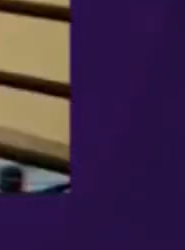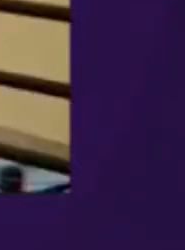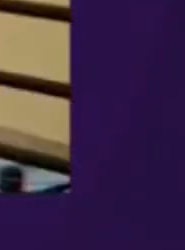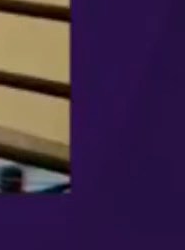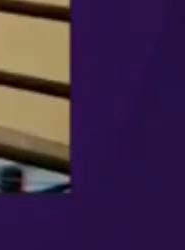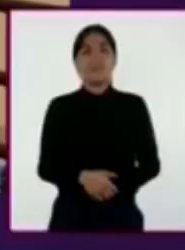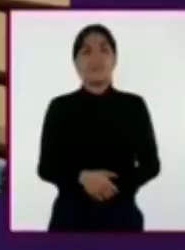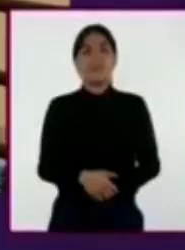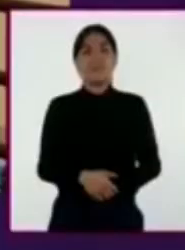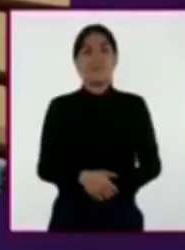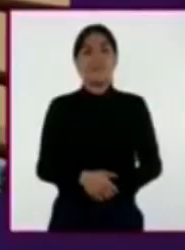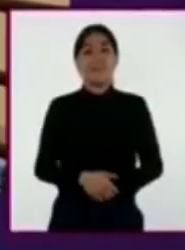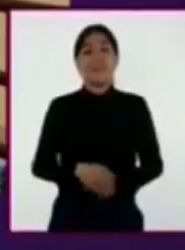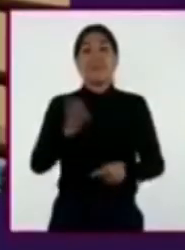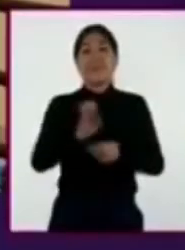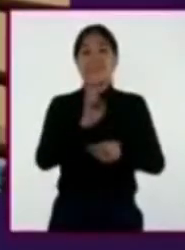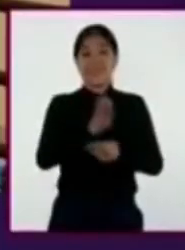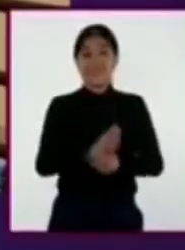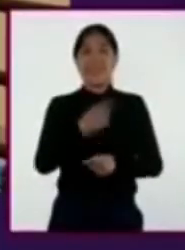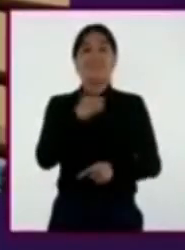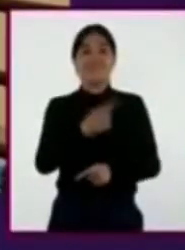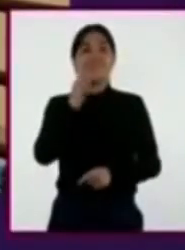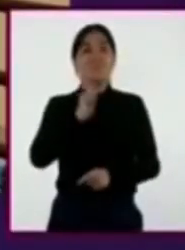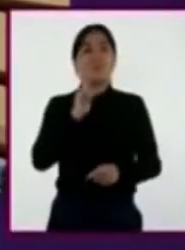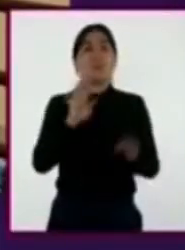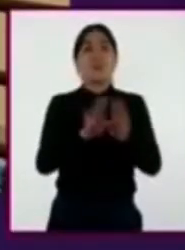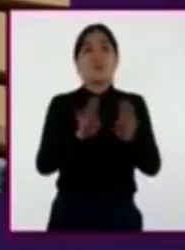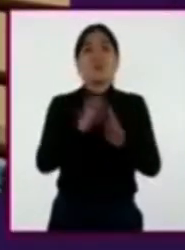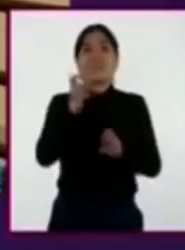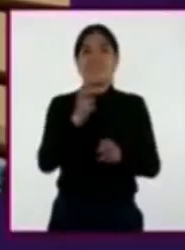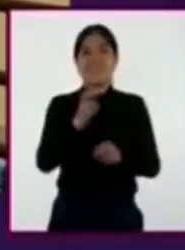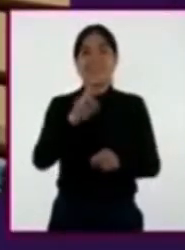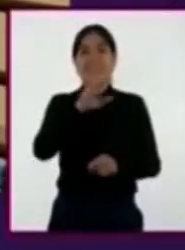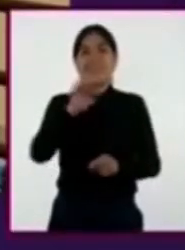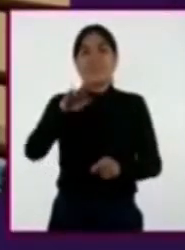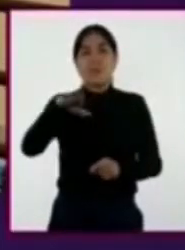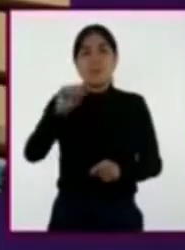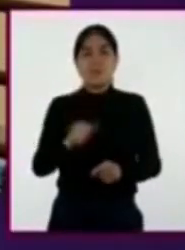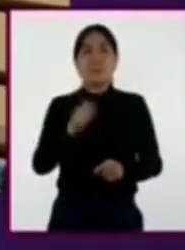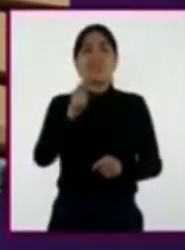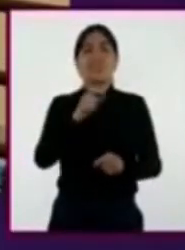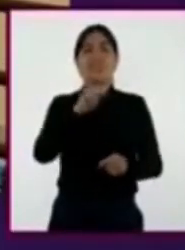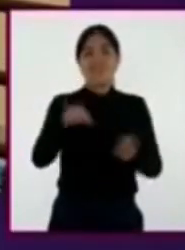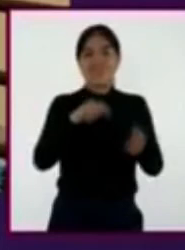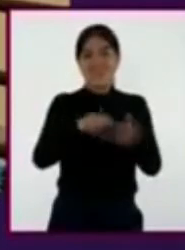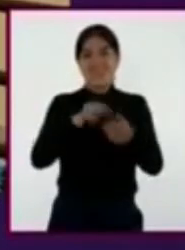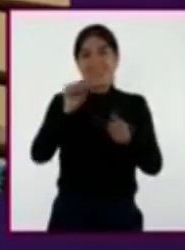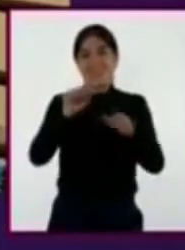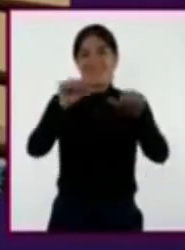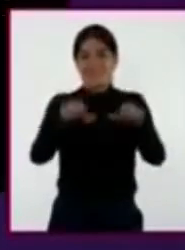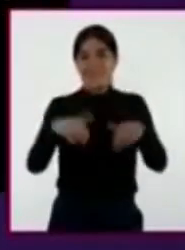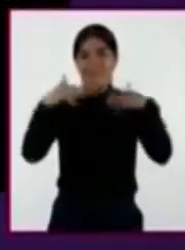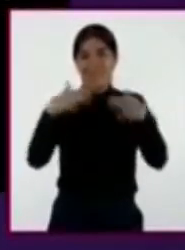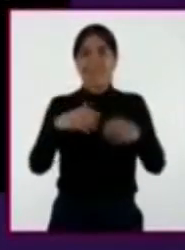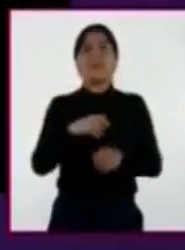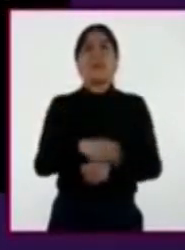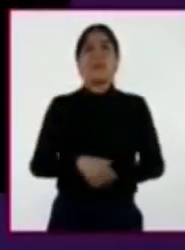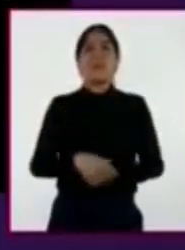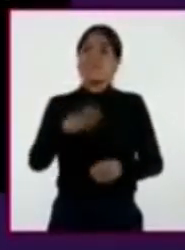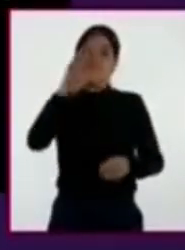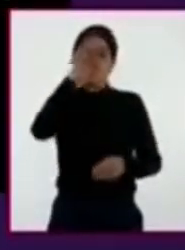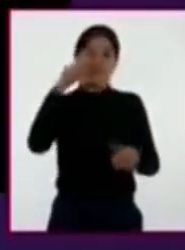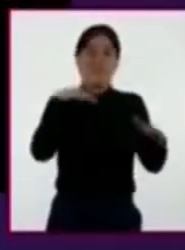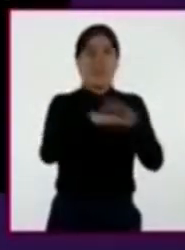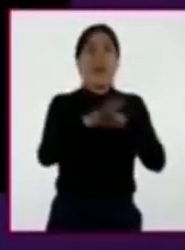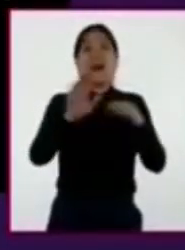Entonces ella en Mi Venusina Renace y Reforma, que lleva a cabo afuera del auditorio porque no la dejaron entrar, entonces